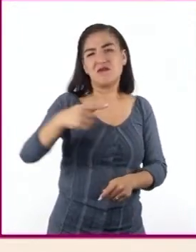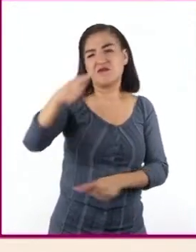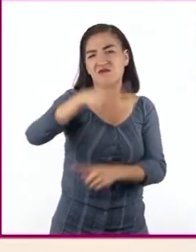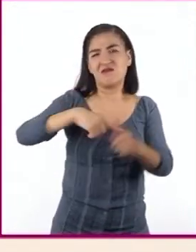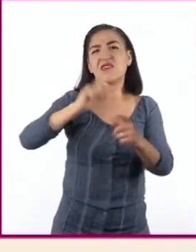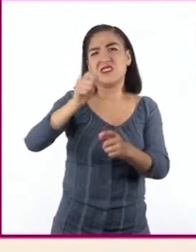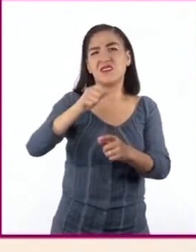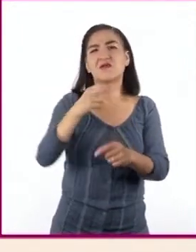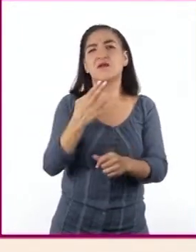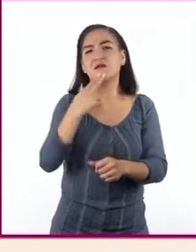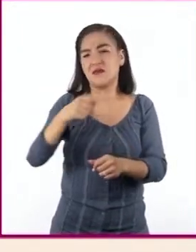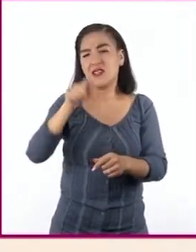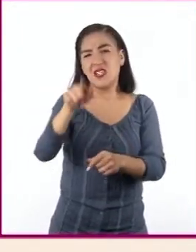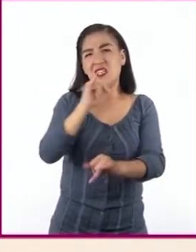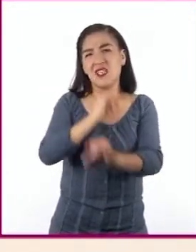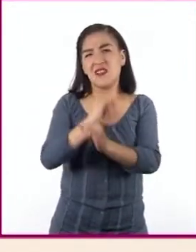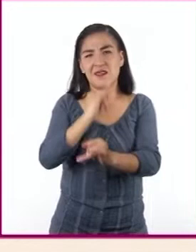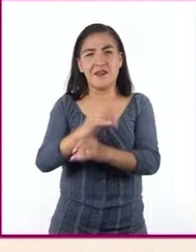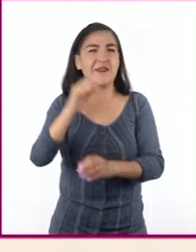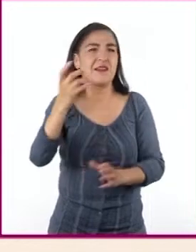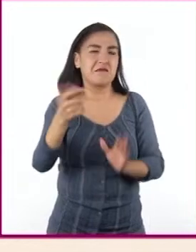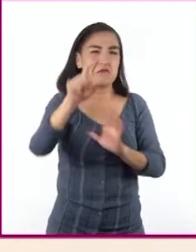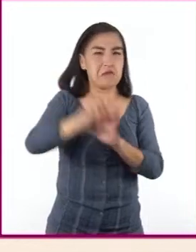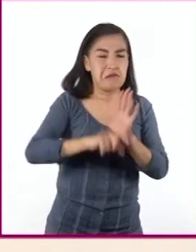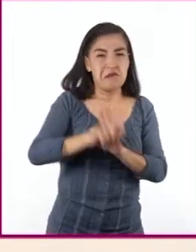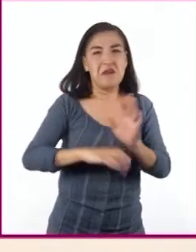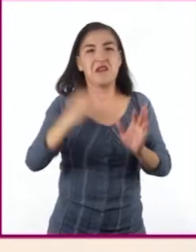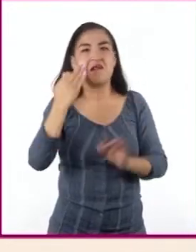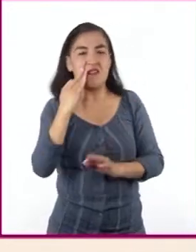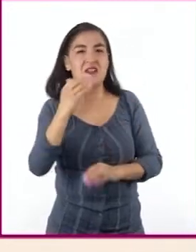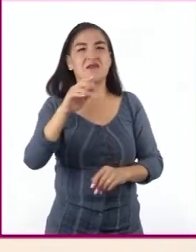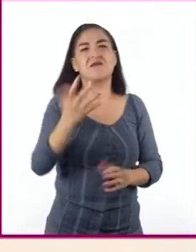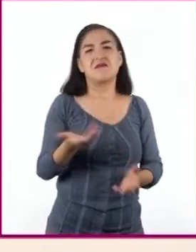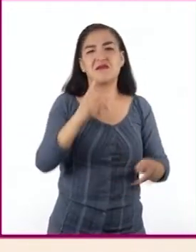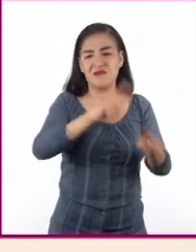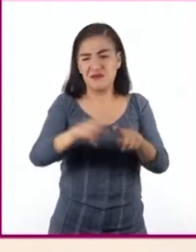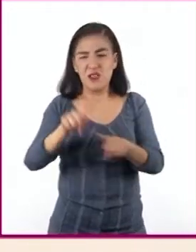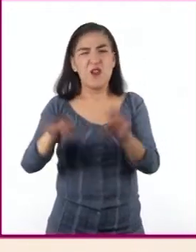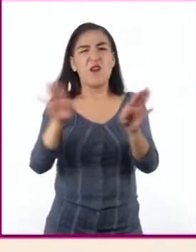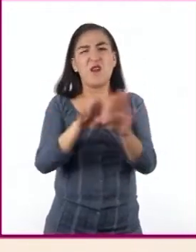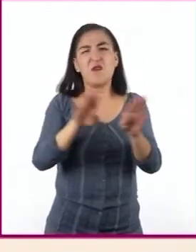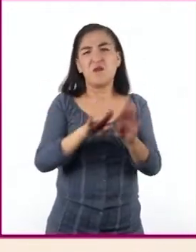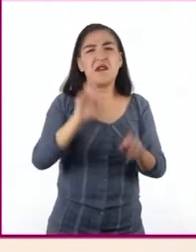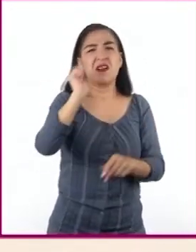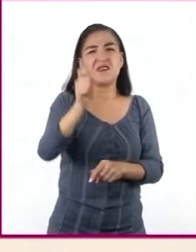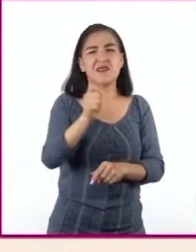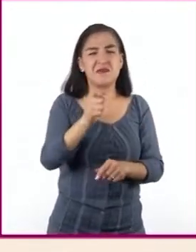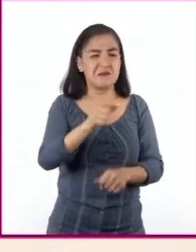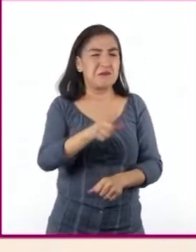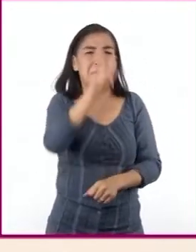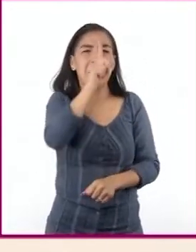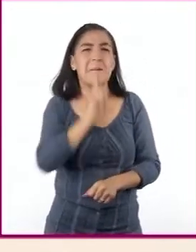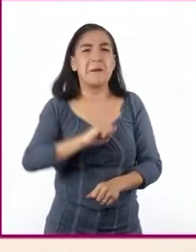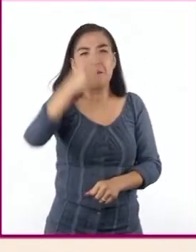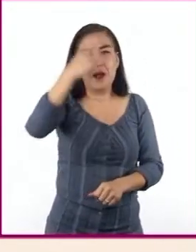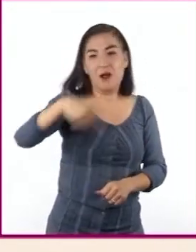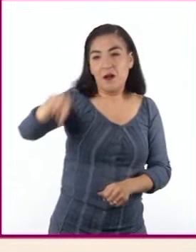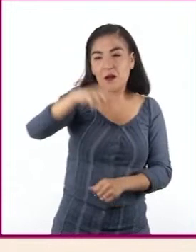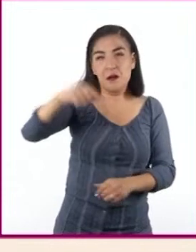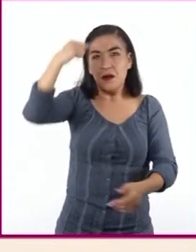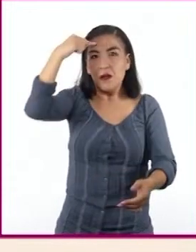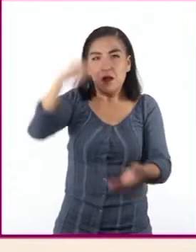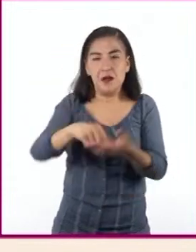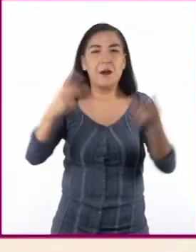masivos, las cuales son especulaciones o ideas erróneas que se difunden para hacer creer a